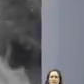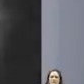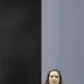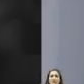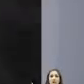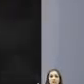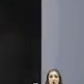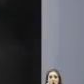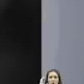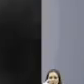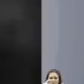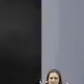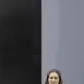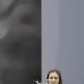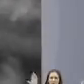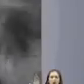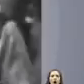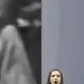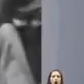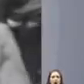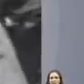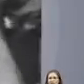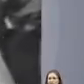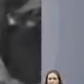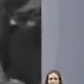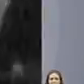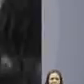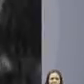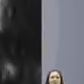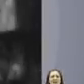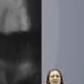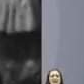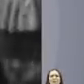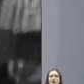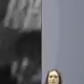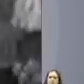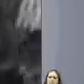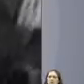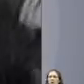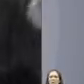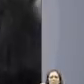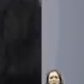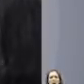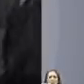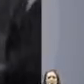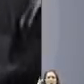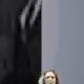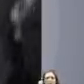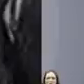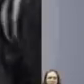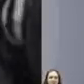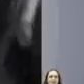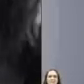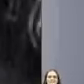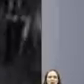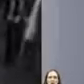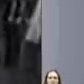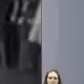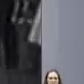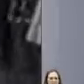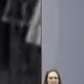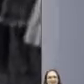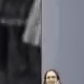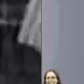y participó en importantes producciones como ¿Por qué mataron a Betty si era tan buena muchacha?, Perro Amor y Secretos de Familia, entre